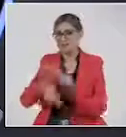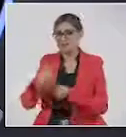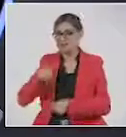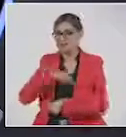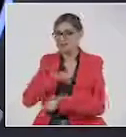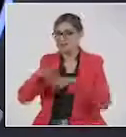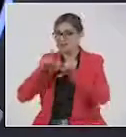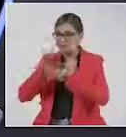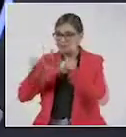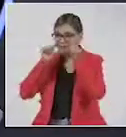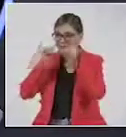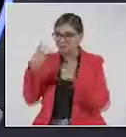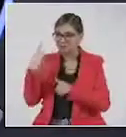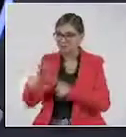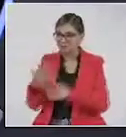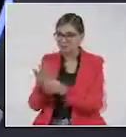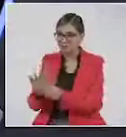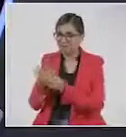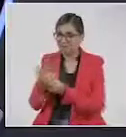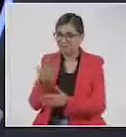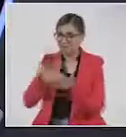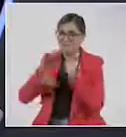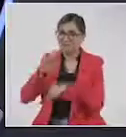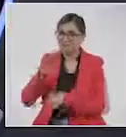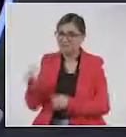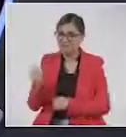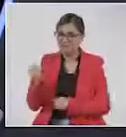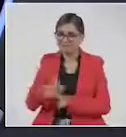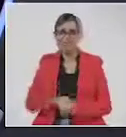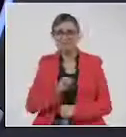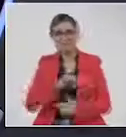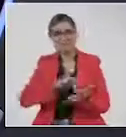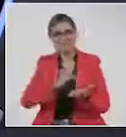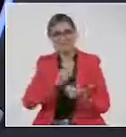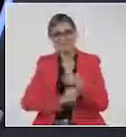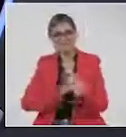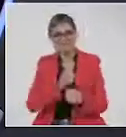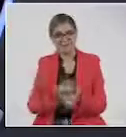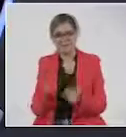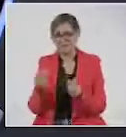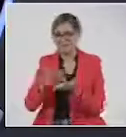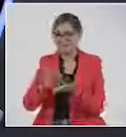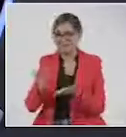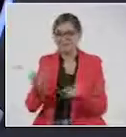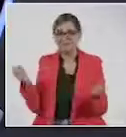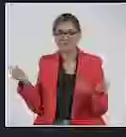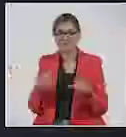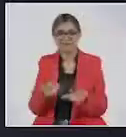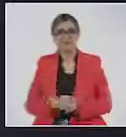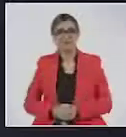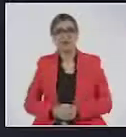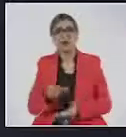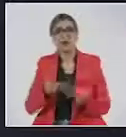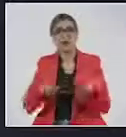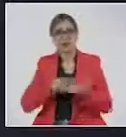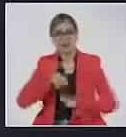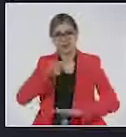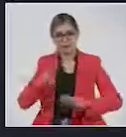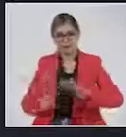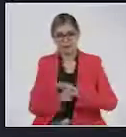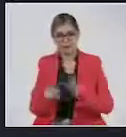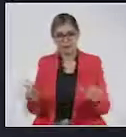sobre este gran trabajo que sin duda será todo un éxito. Muchas gracias por el espacio. Muchas gracias. Hasta la próxima. Es momento de hacer una